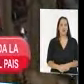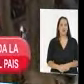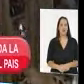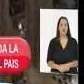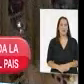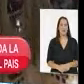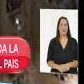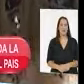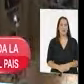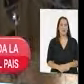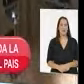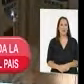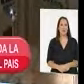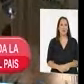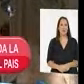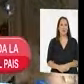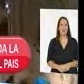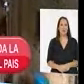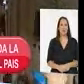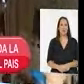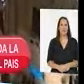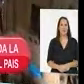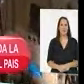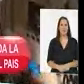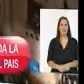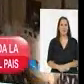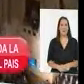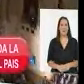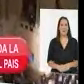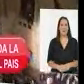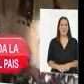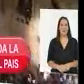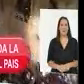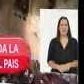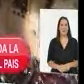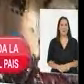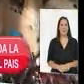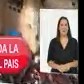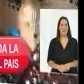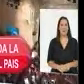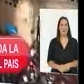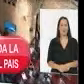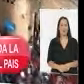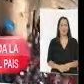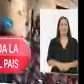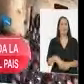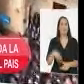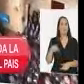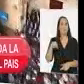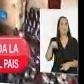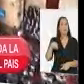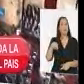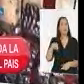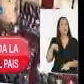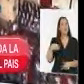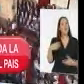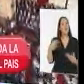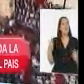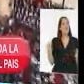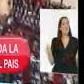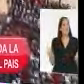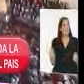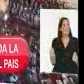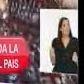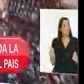gobierno de transición, es justamente dejar una marca en la Argentina de haber empezado un camino distinto para que la